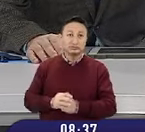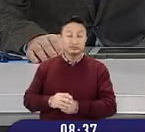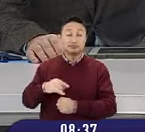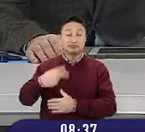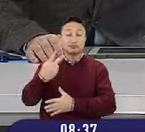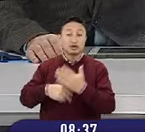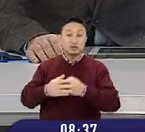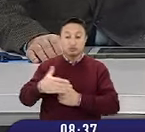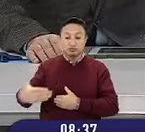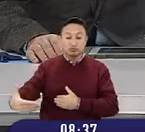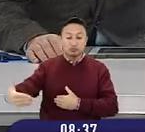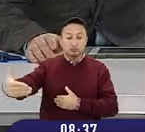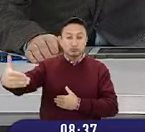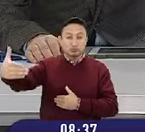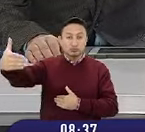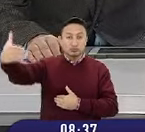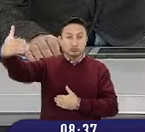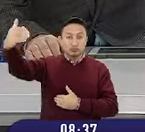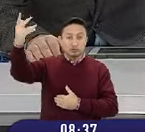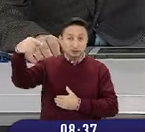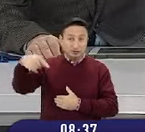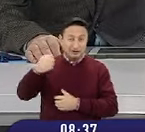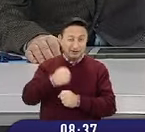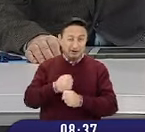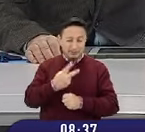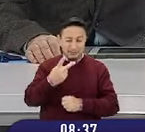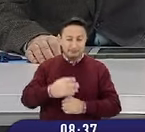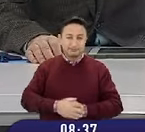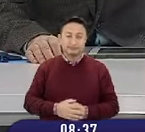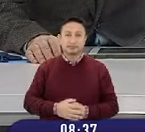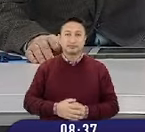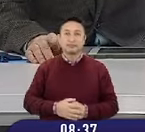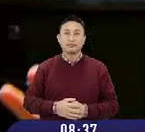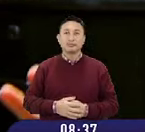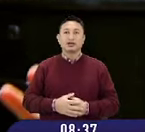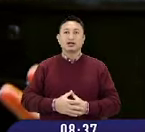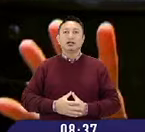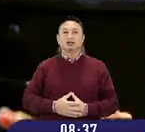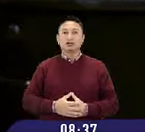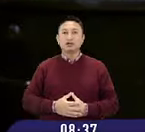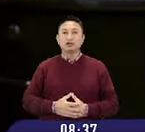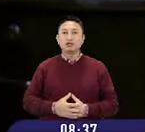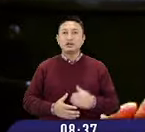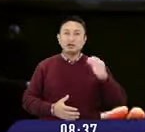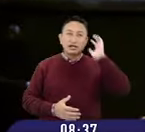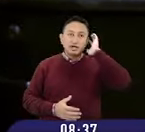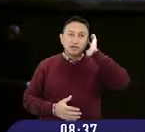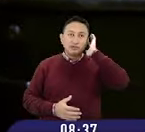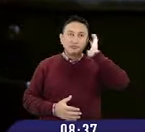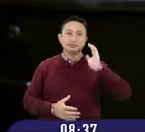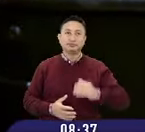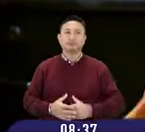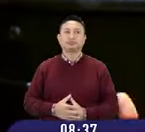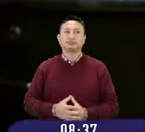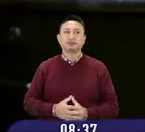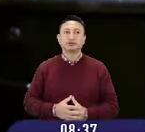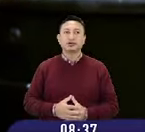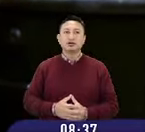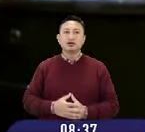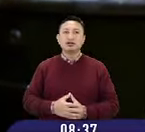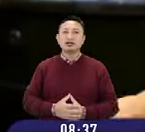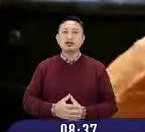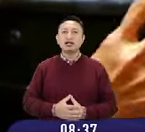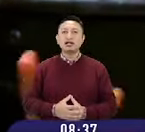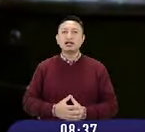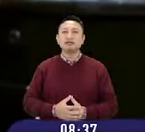crianza a sus hijos mientras ella labora. Veamos. Quieres ser mamá, quieres compartir, quieres